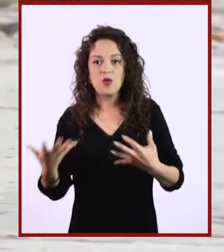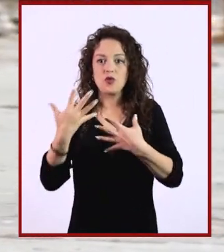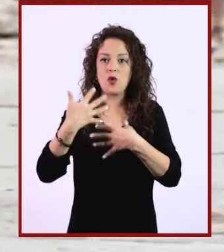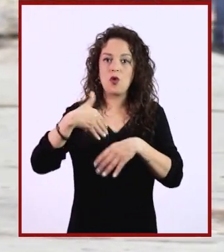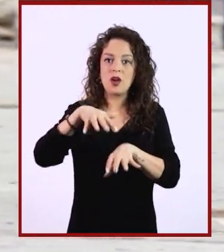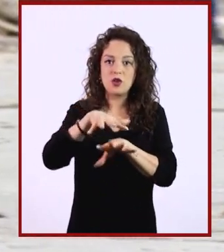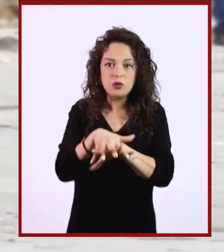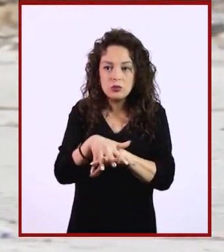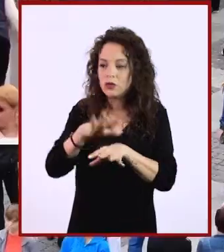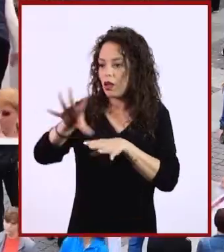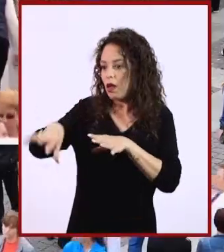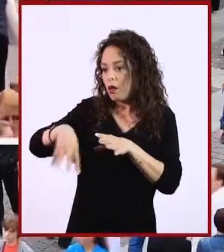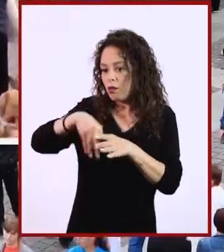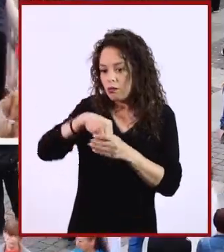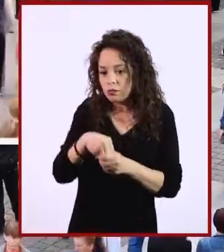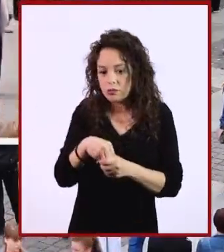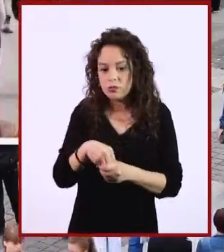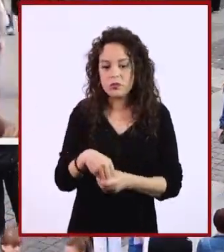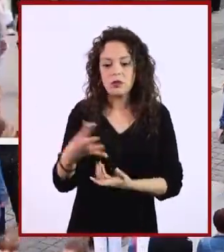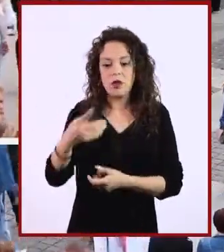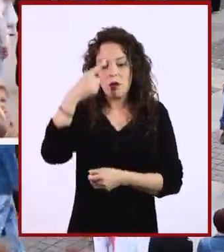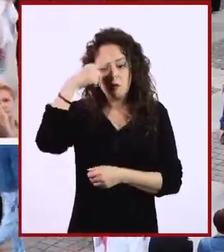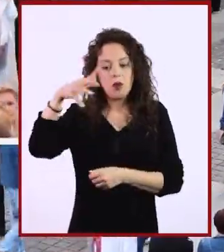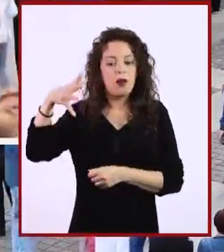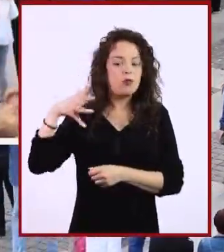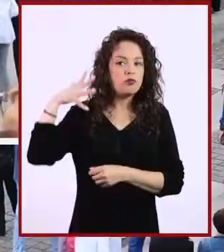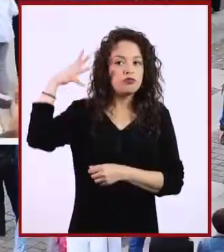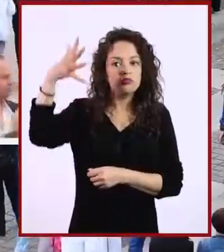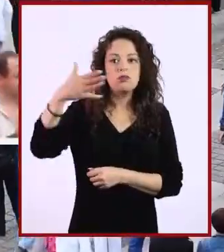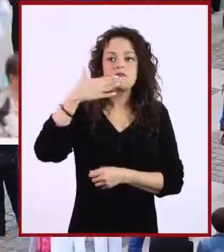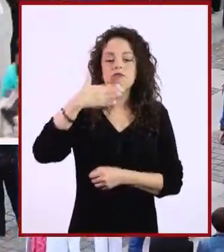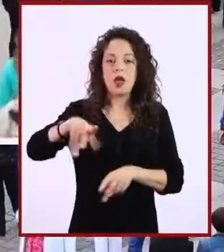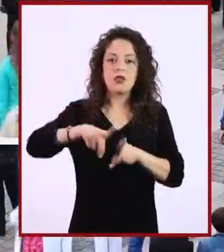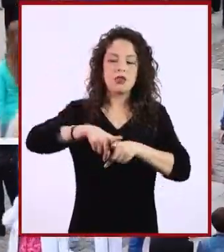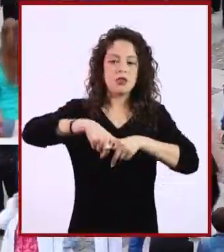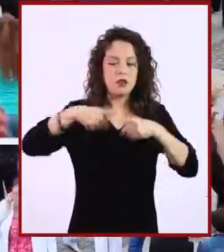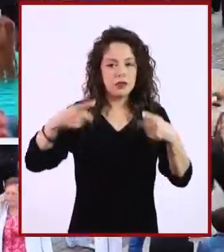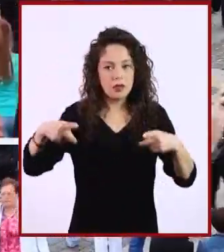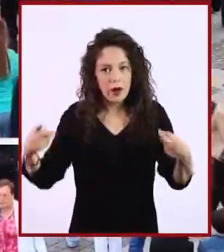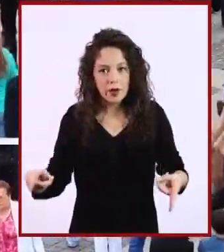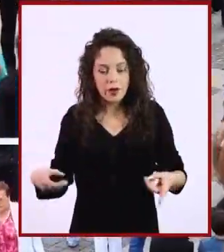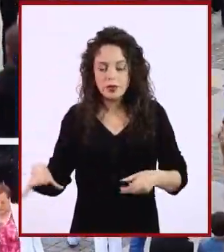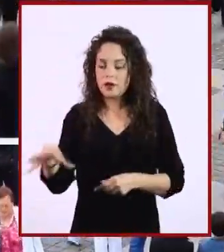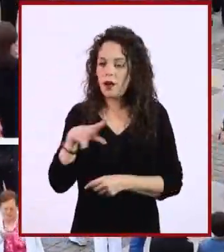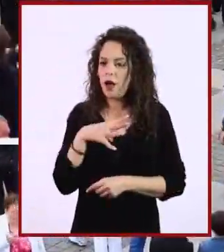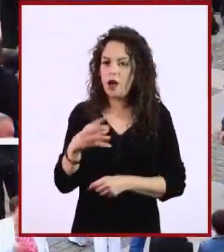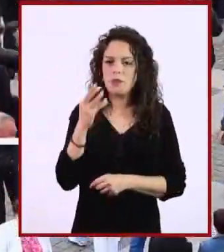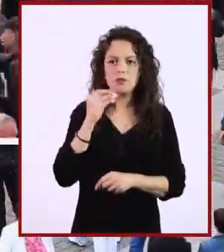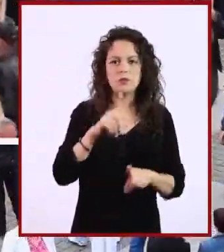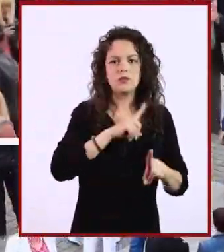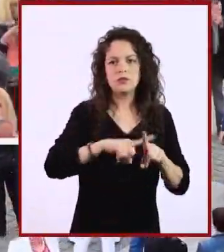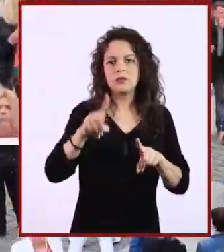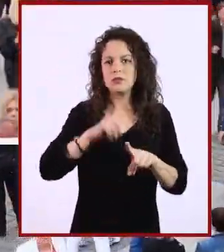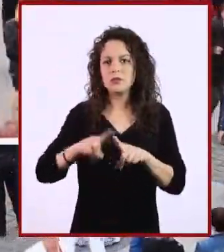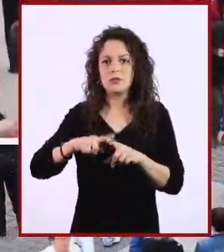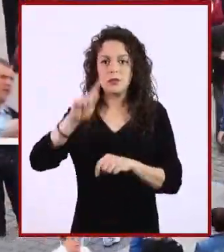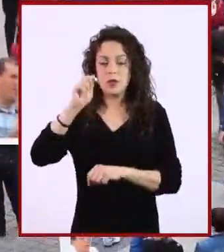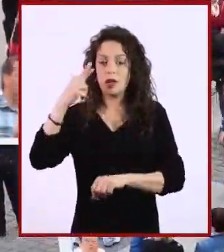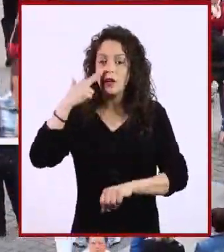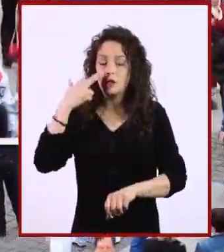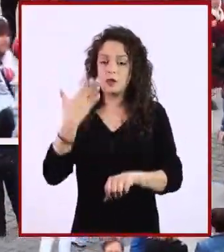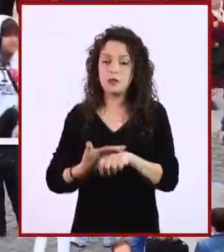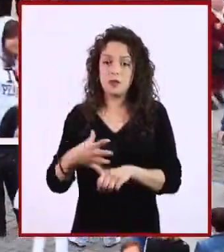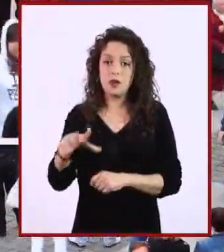inclusivo, sino también, por ejemplo, un desarrollo sostenible, ¿no? Que evoca mucho esta cuestión, por ejemplo, de la responsabilidad que